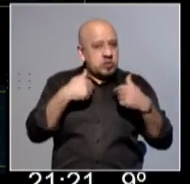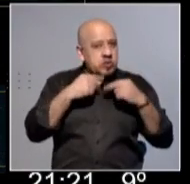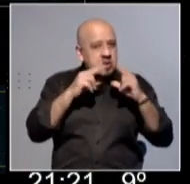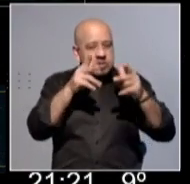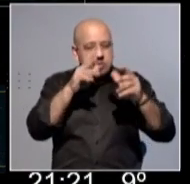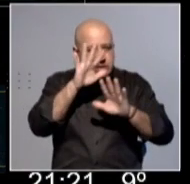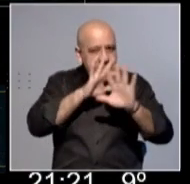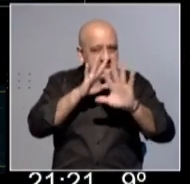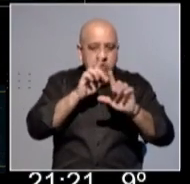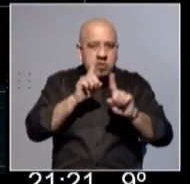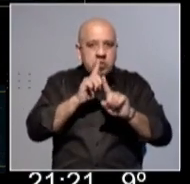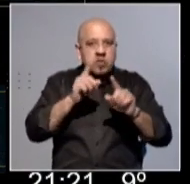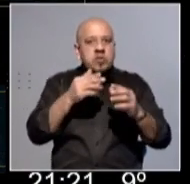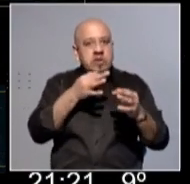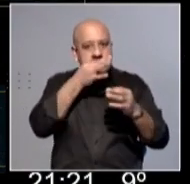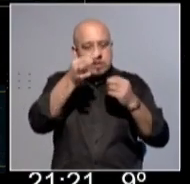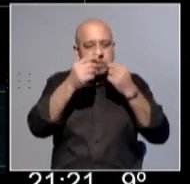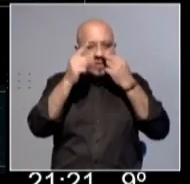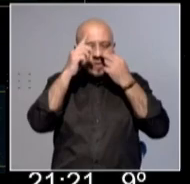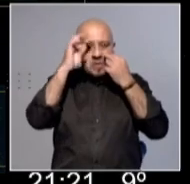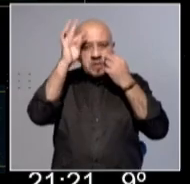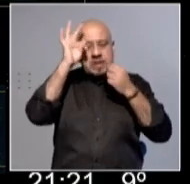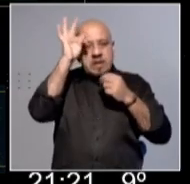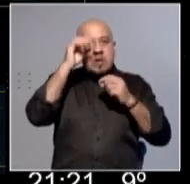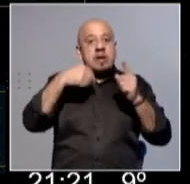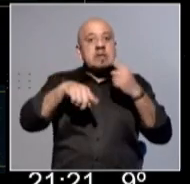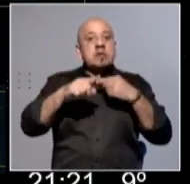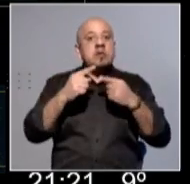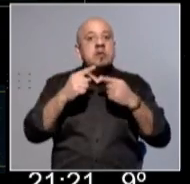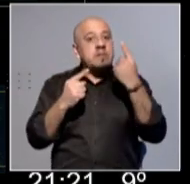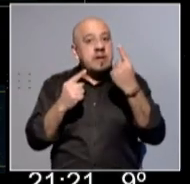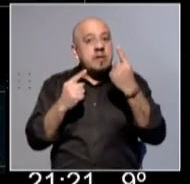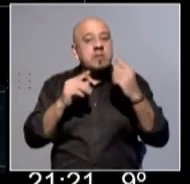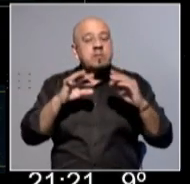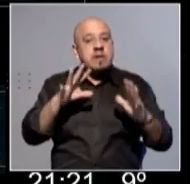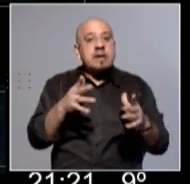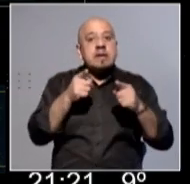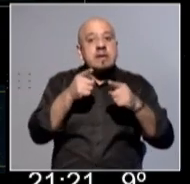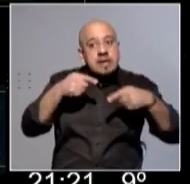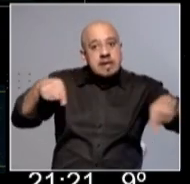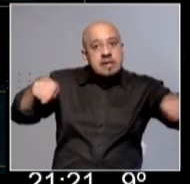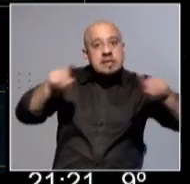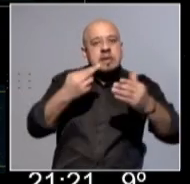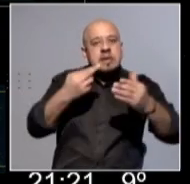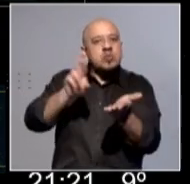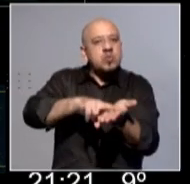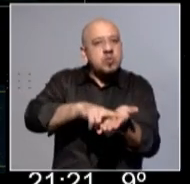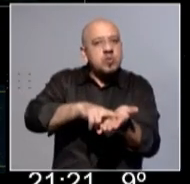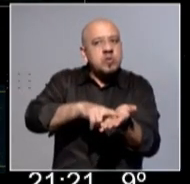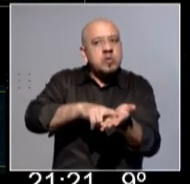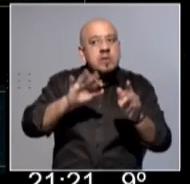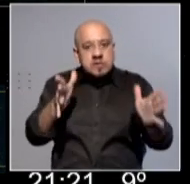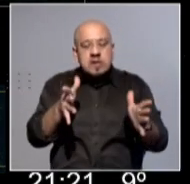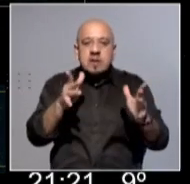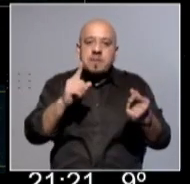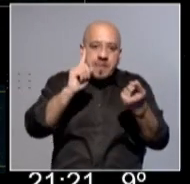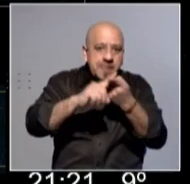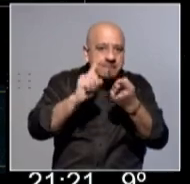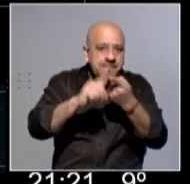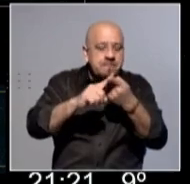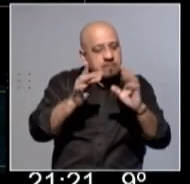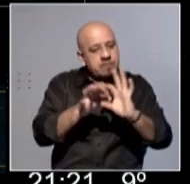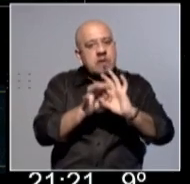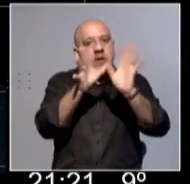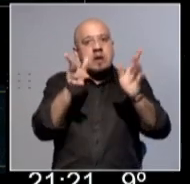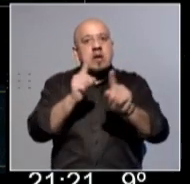haciendo, digamos, un análisis teórico, es el primer paso para garantizar que esa resolución sea de manera democrática